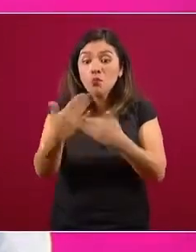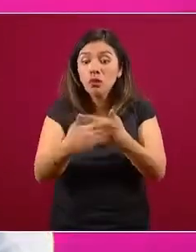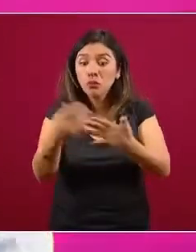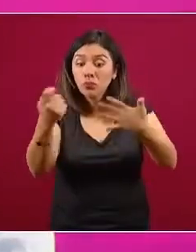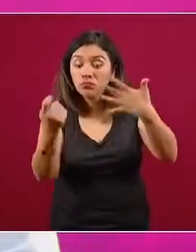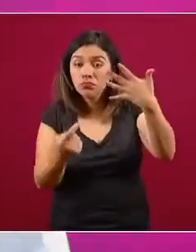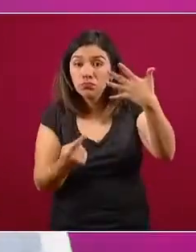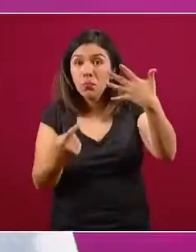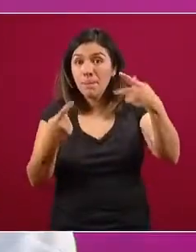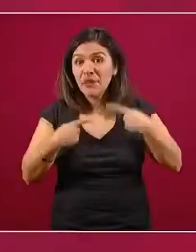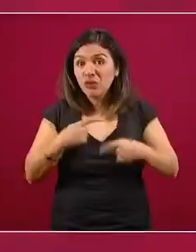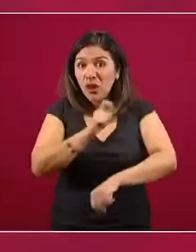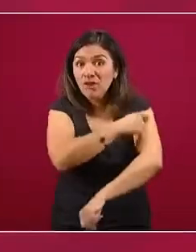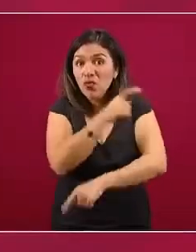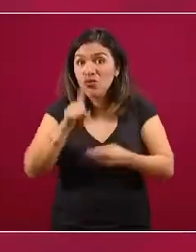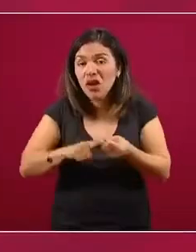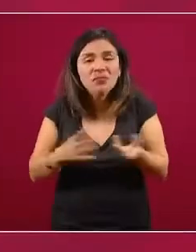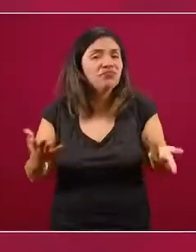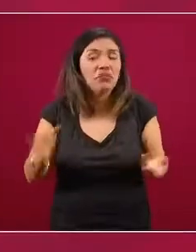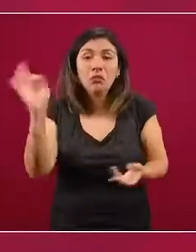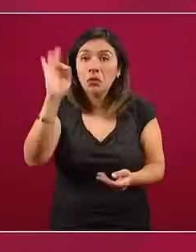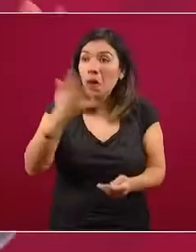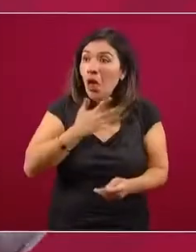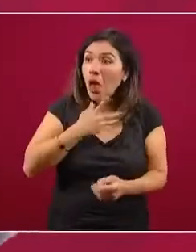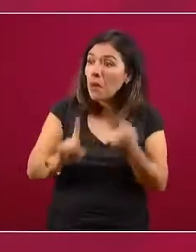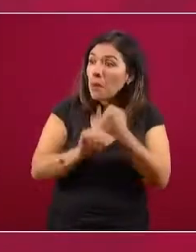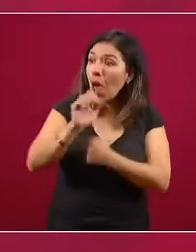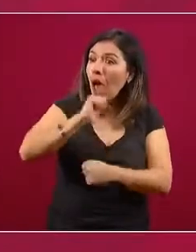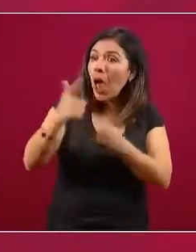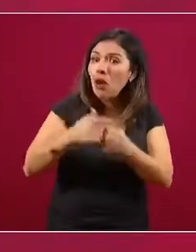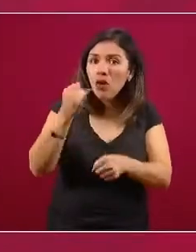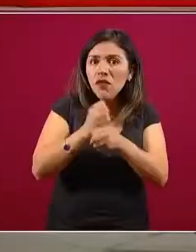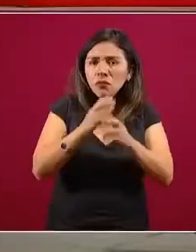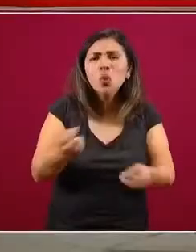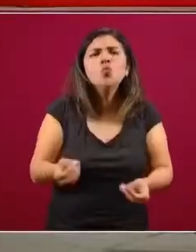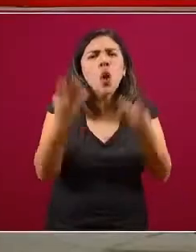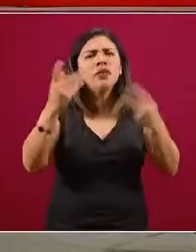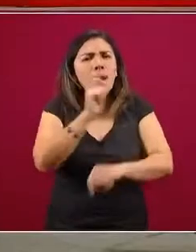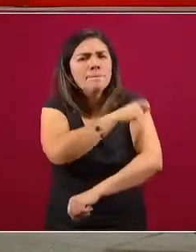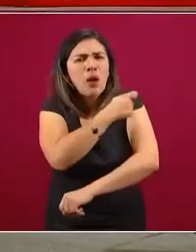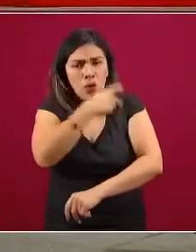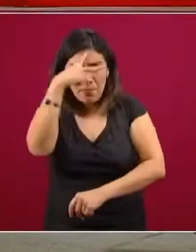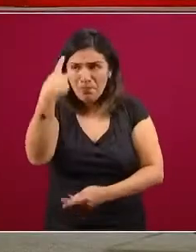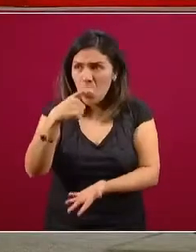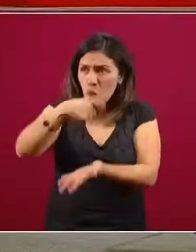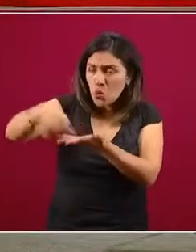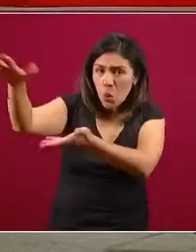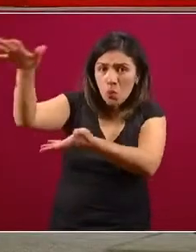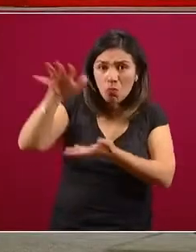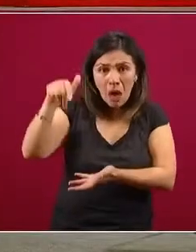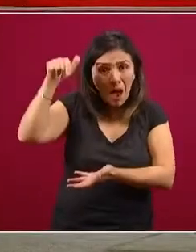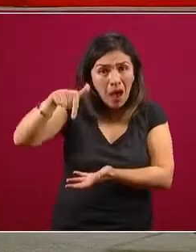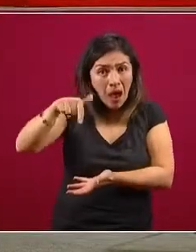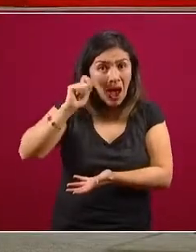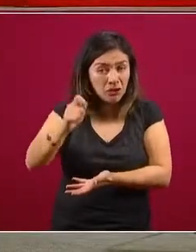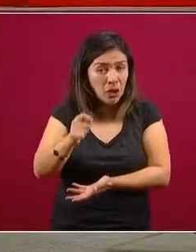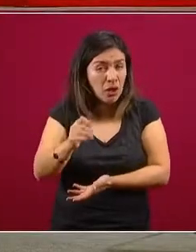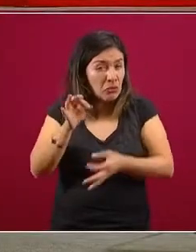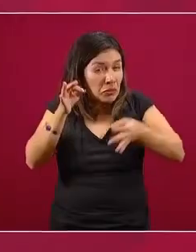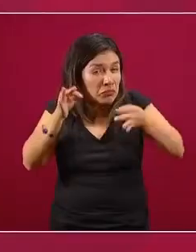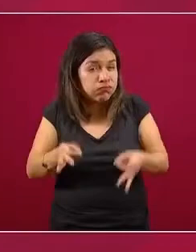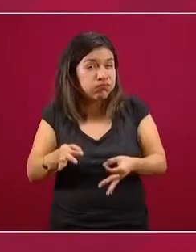vacunación. Si apareciera, por ejemplo, alguna información sobre la cantidad de vacunas que México va a adquirir, pues esta no tendría todavía un